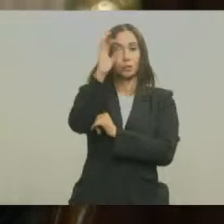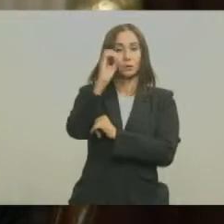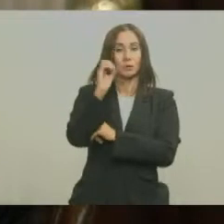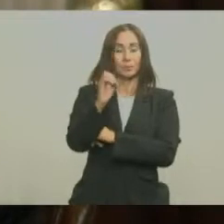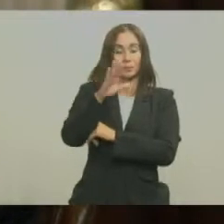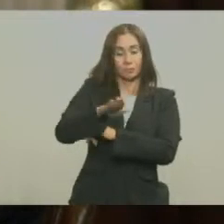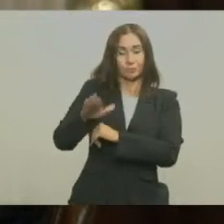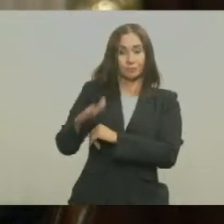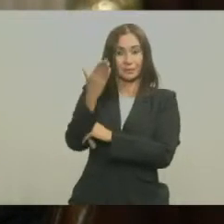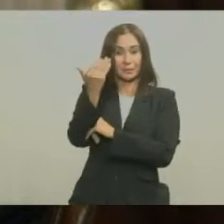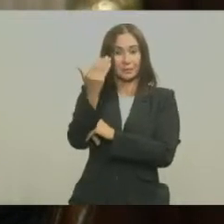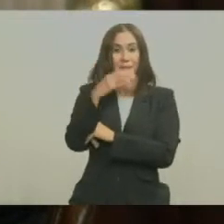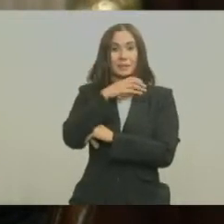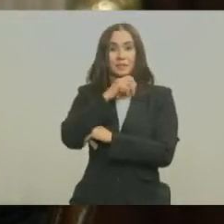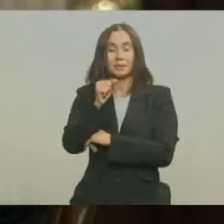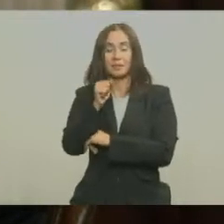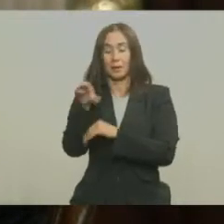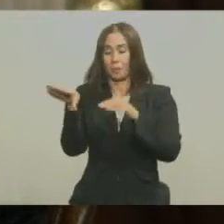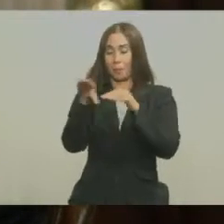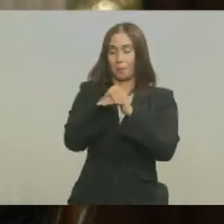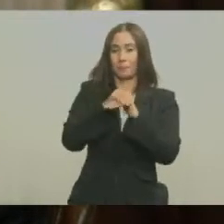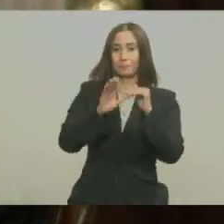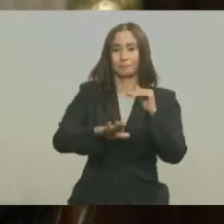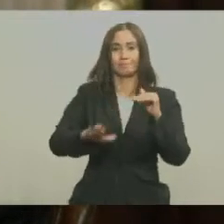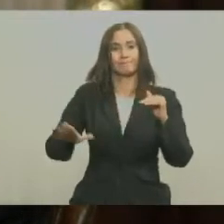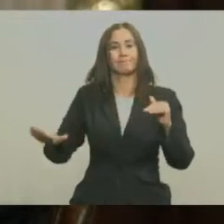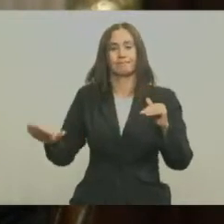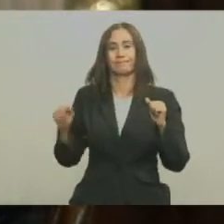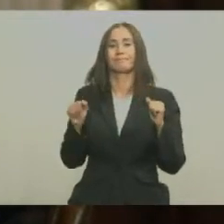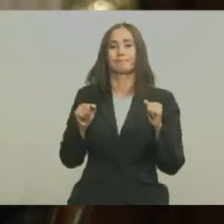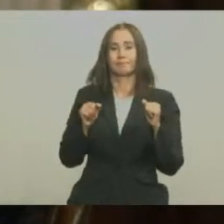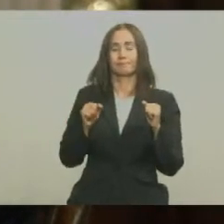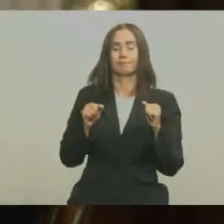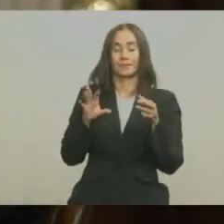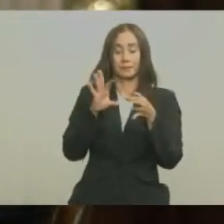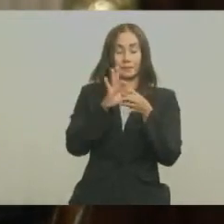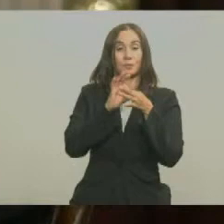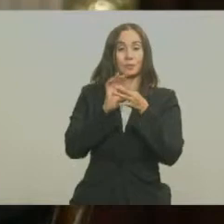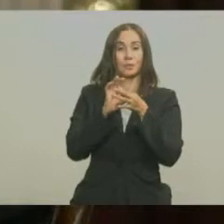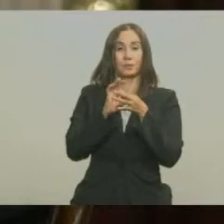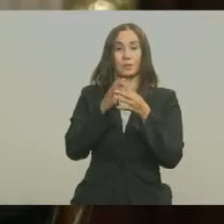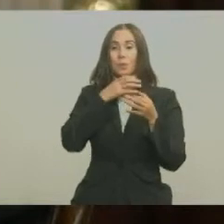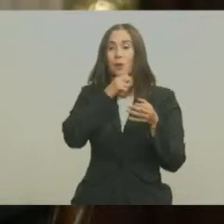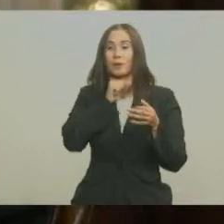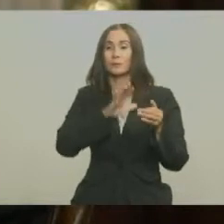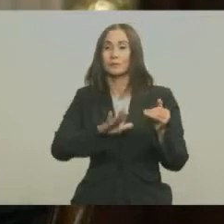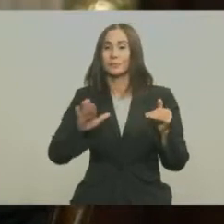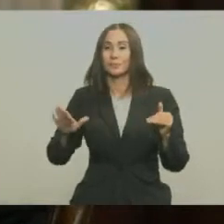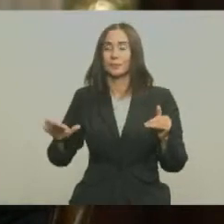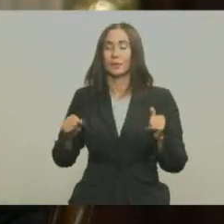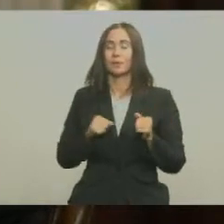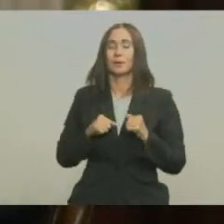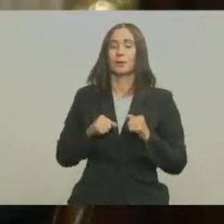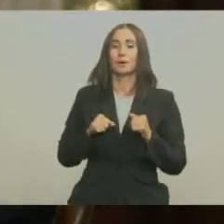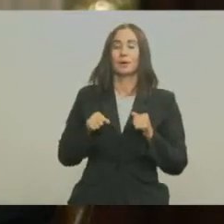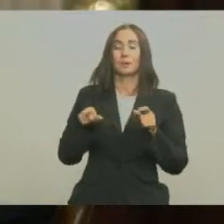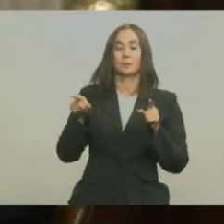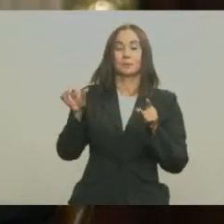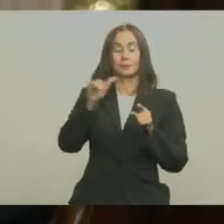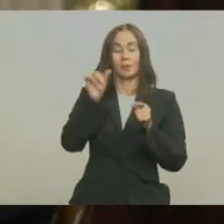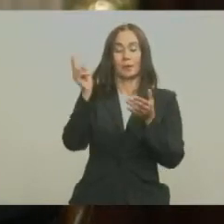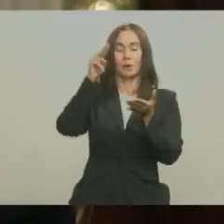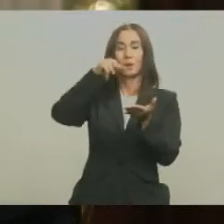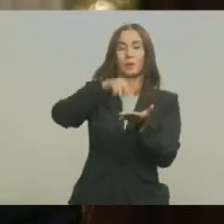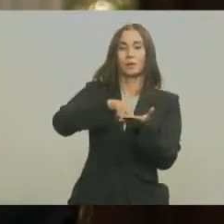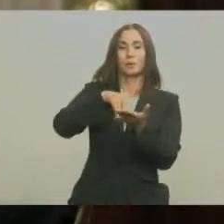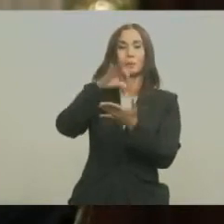de 15 años han sido víctimas del matrimonio infantil y esas uniones tempranas. De igual manera, en el año